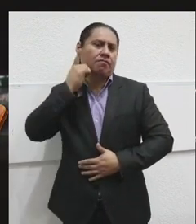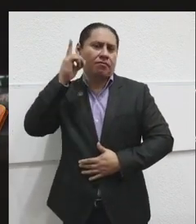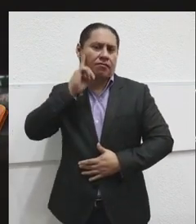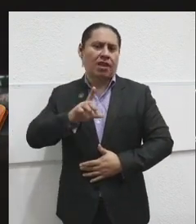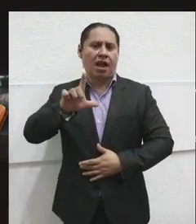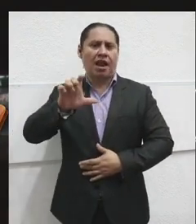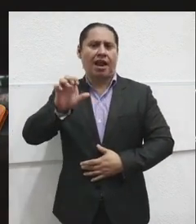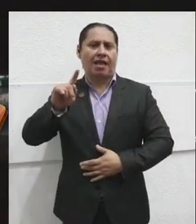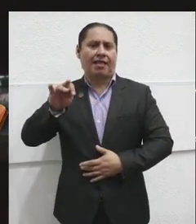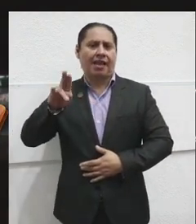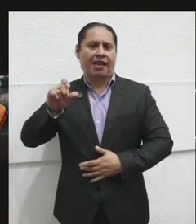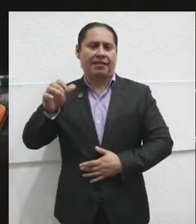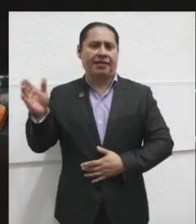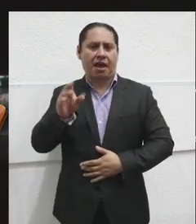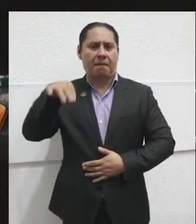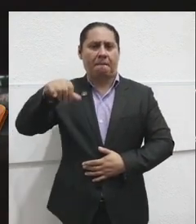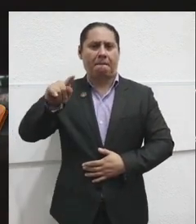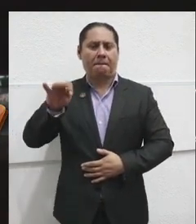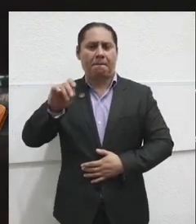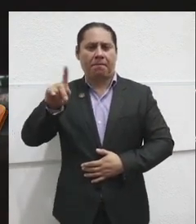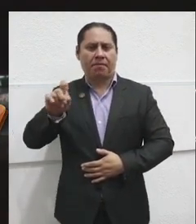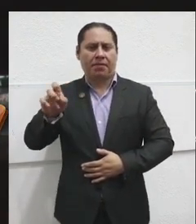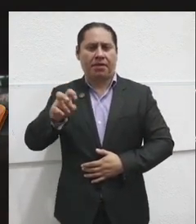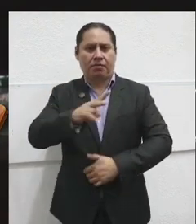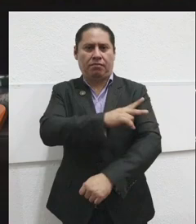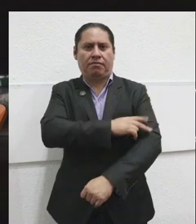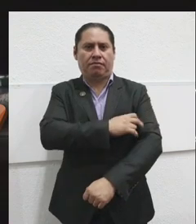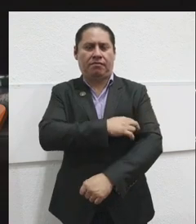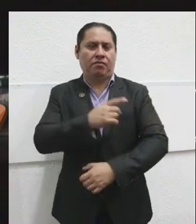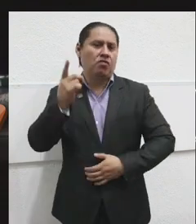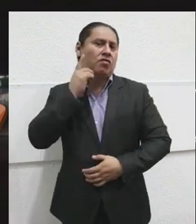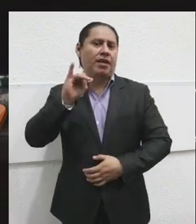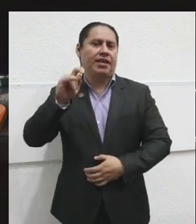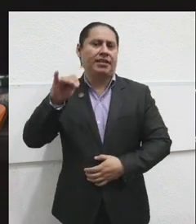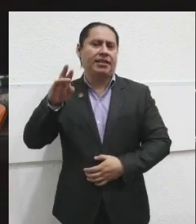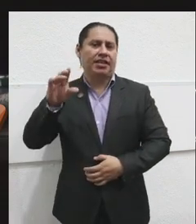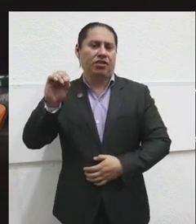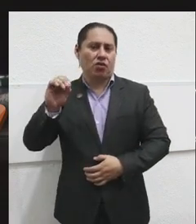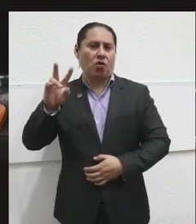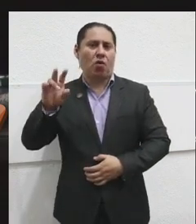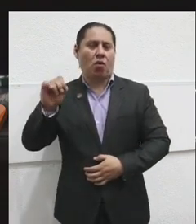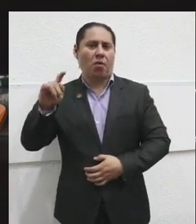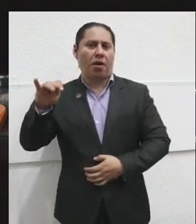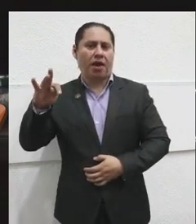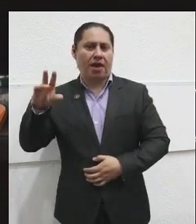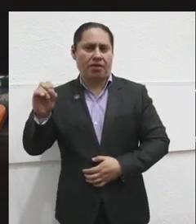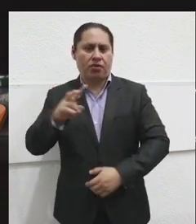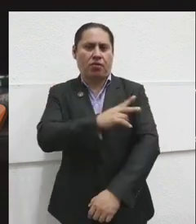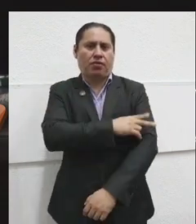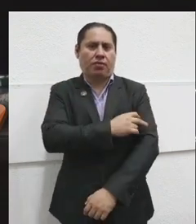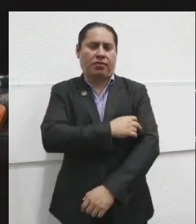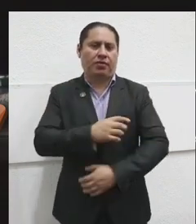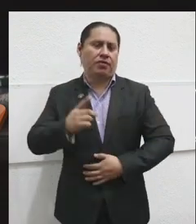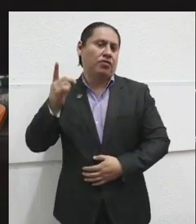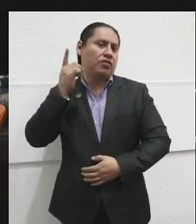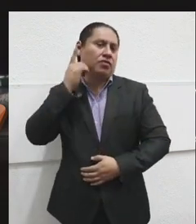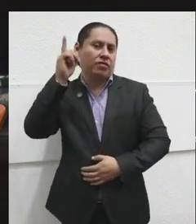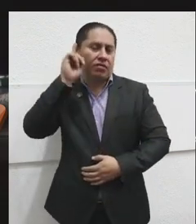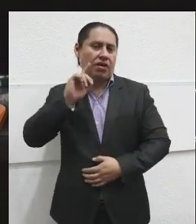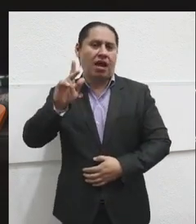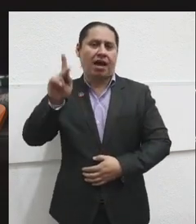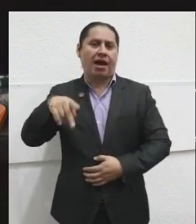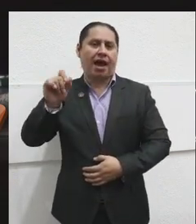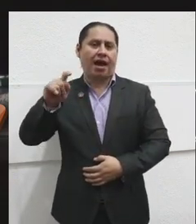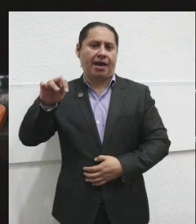Diputada Leticia Méndez Incín, vocal. Diputado Isidro Obando Medina, vocal. Diputada